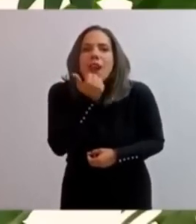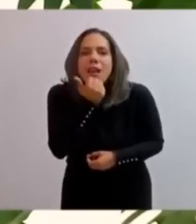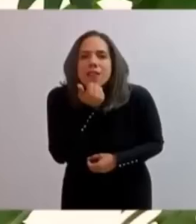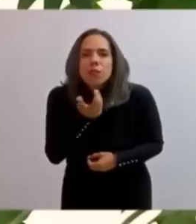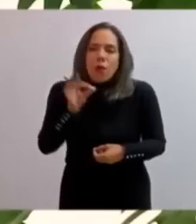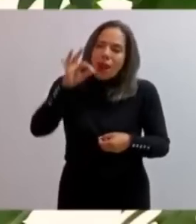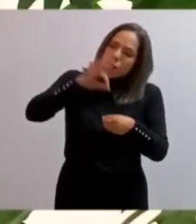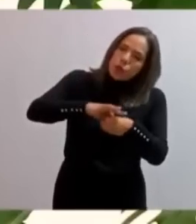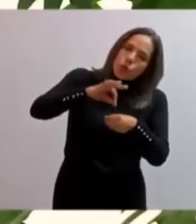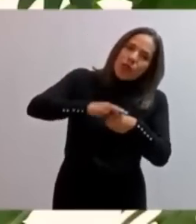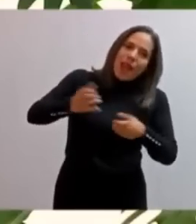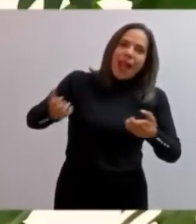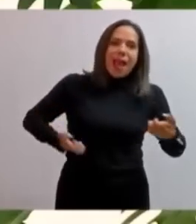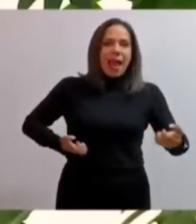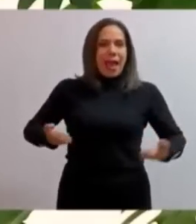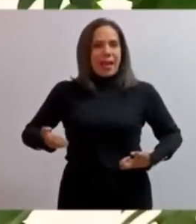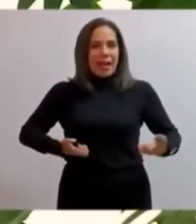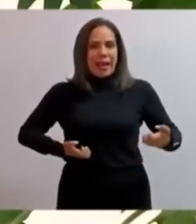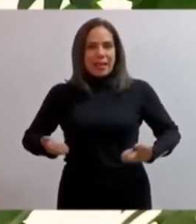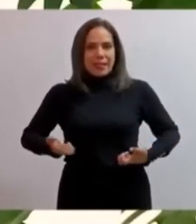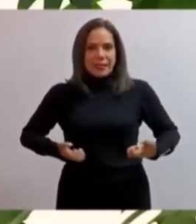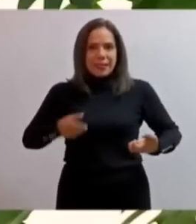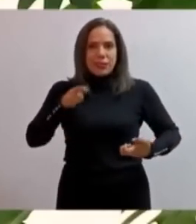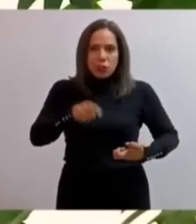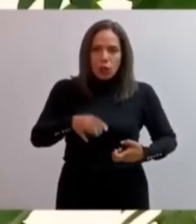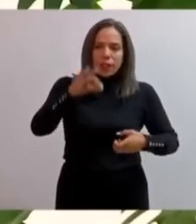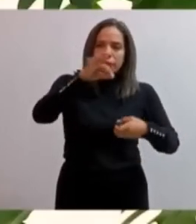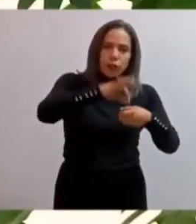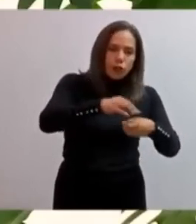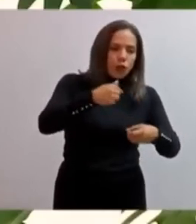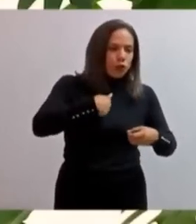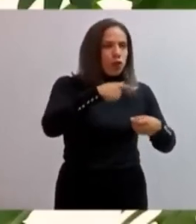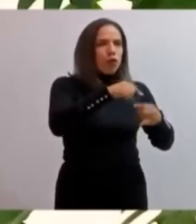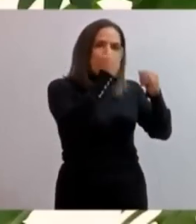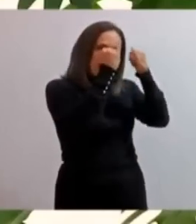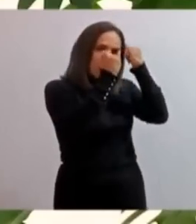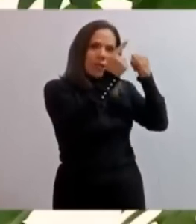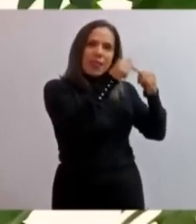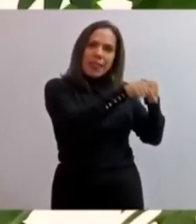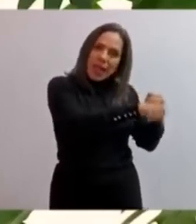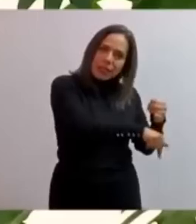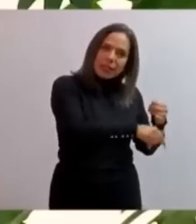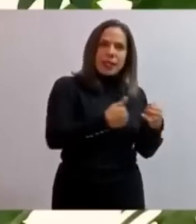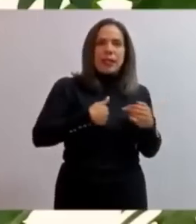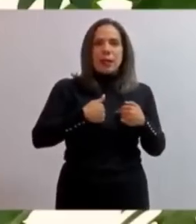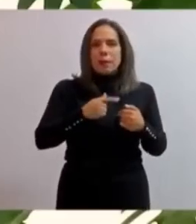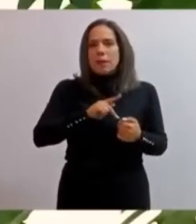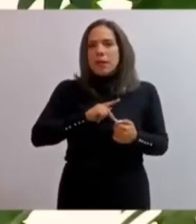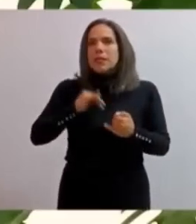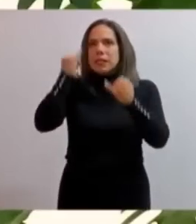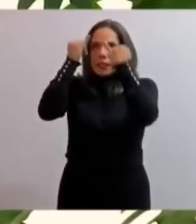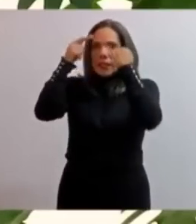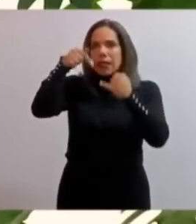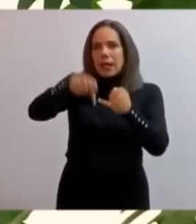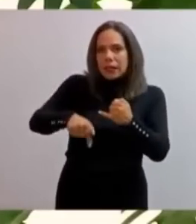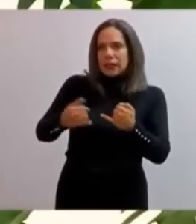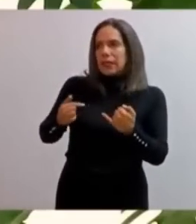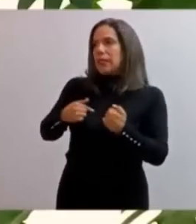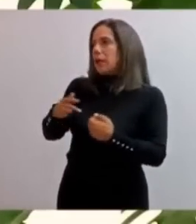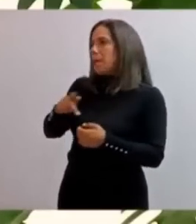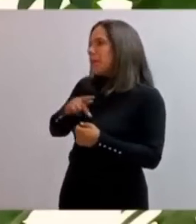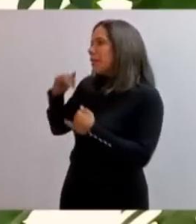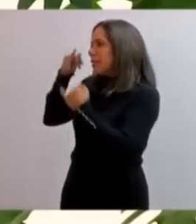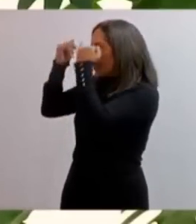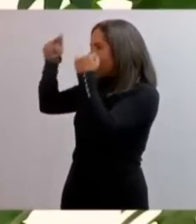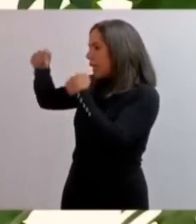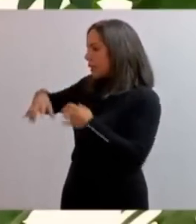un laboratorio de democracia, porque lo que John Dewey decía es, tenemos que enseñar a argumentar, pero